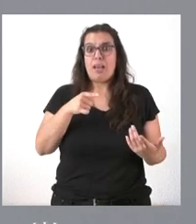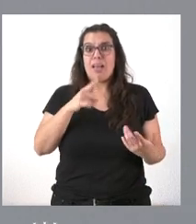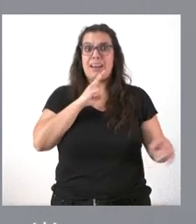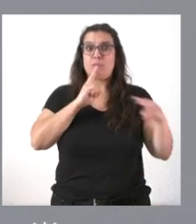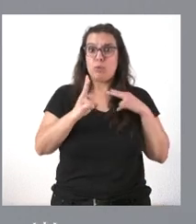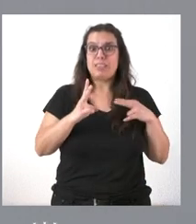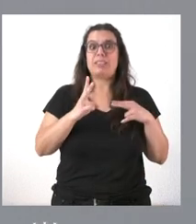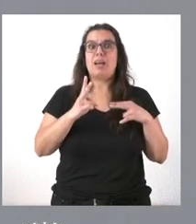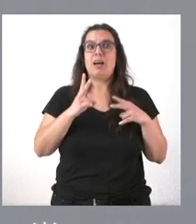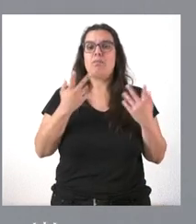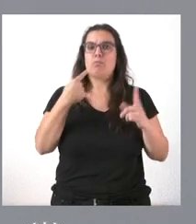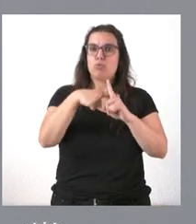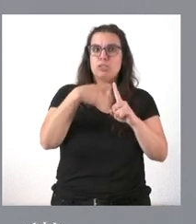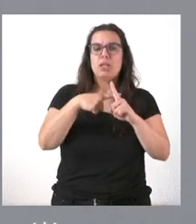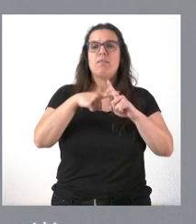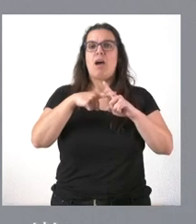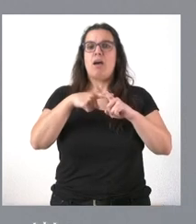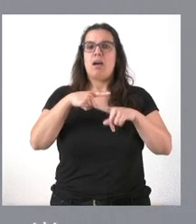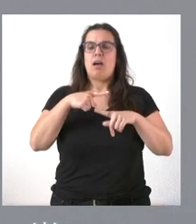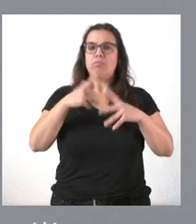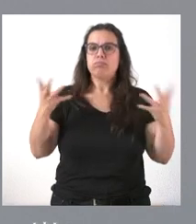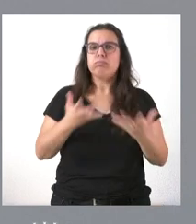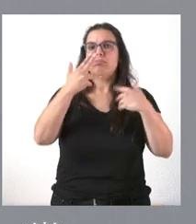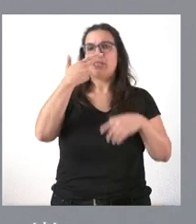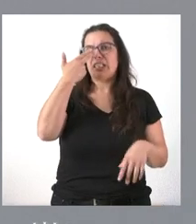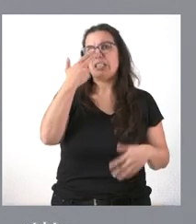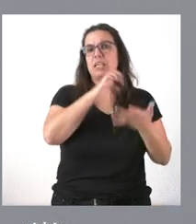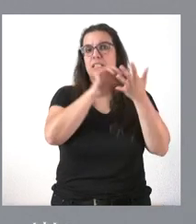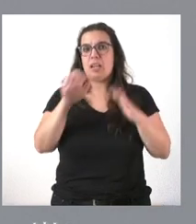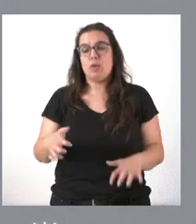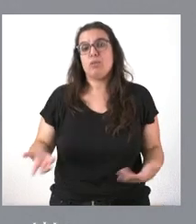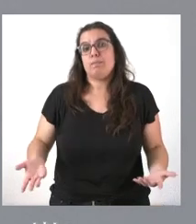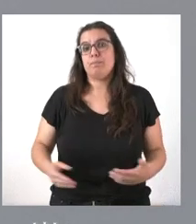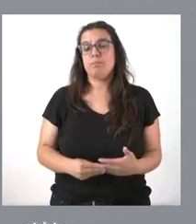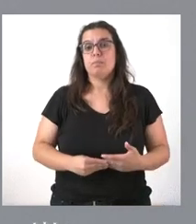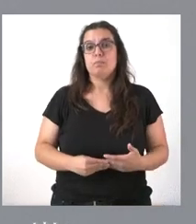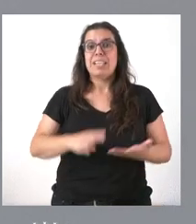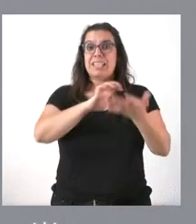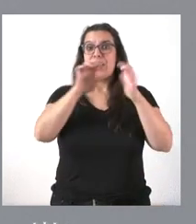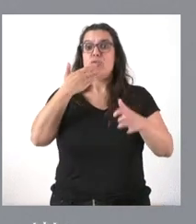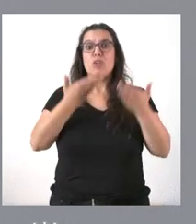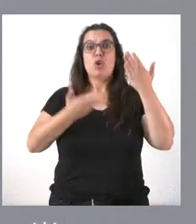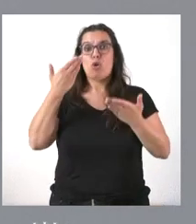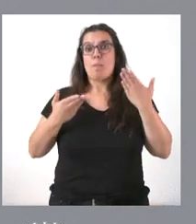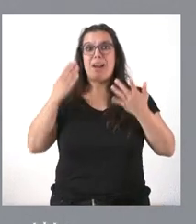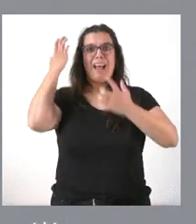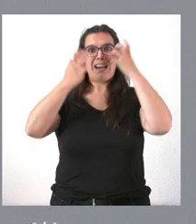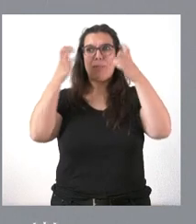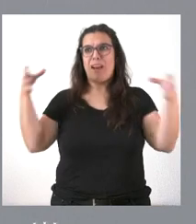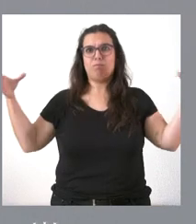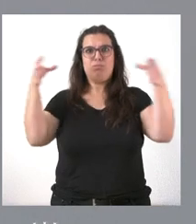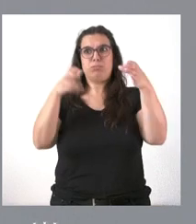siempre una respuesta positiva en favor de los intereses de Castilla y león Castilla y león tiene una las mejores cabañas ganaderas de toda España